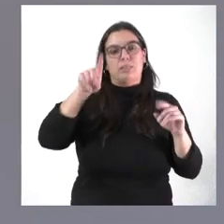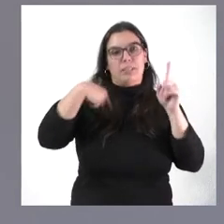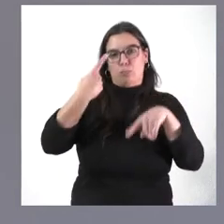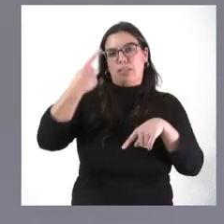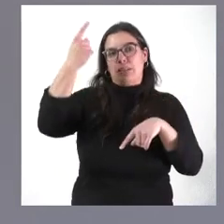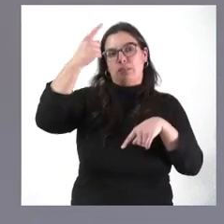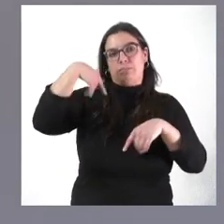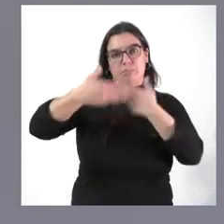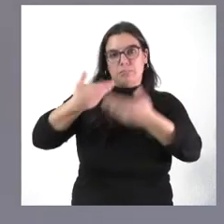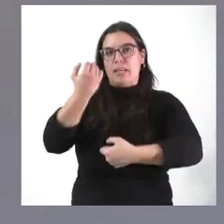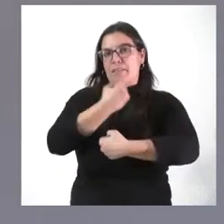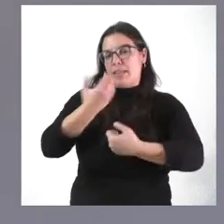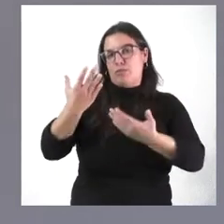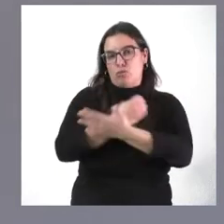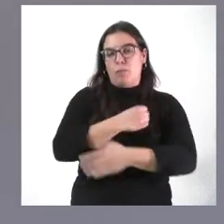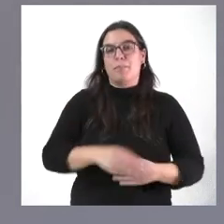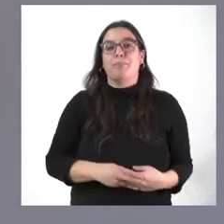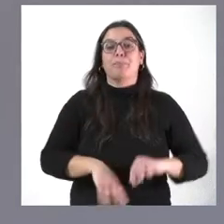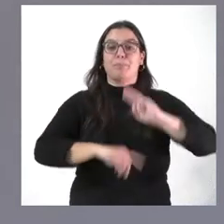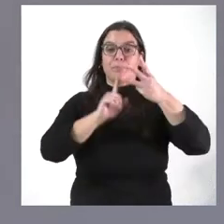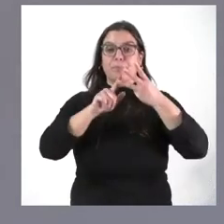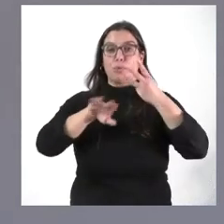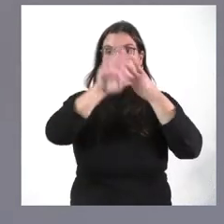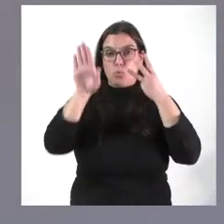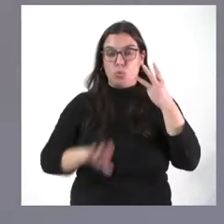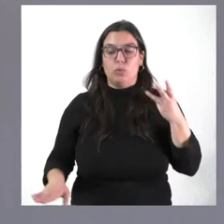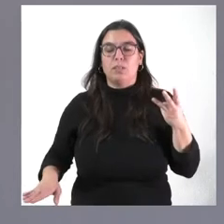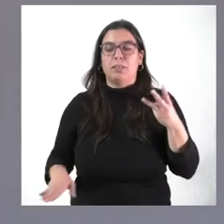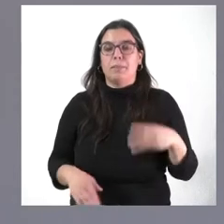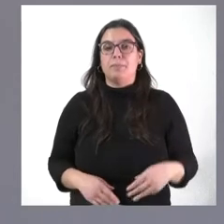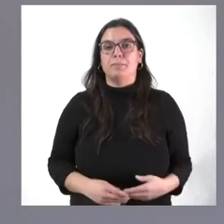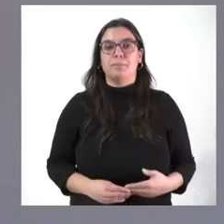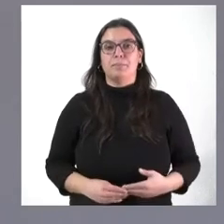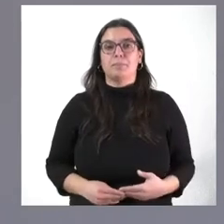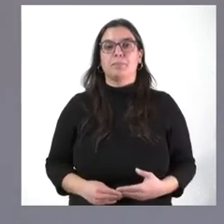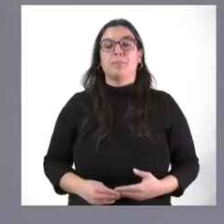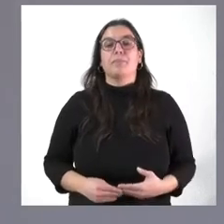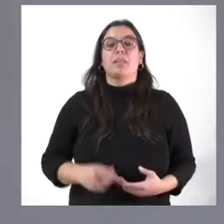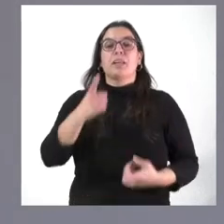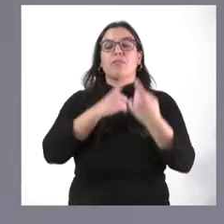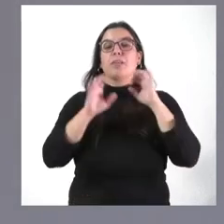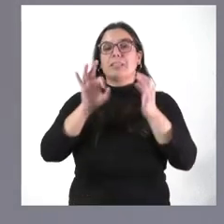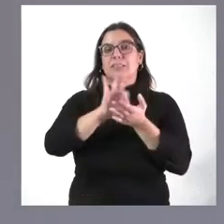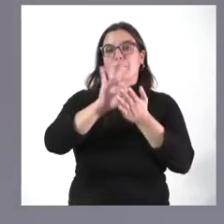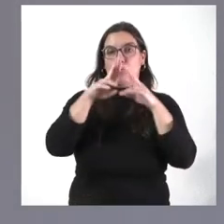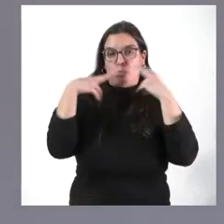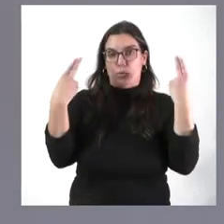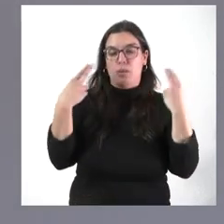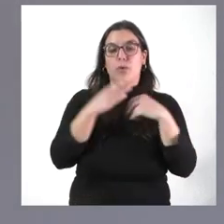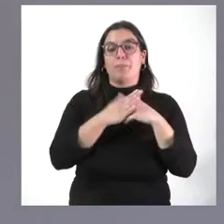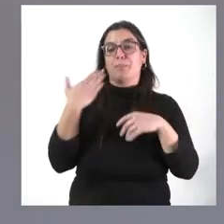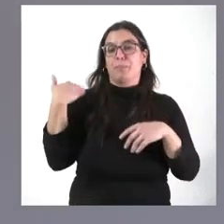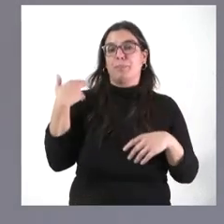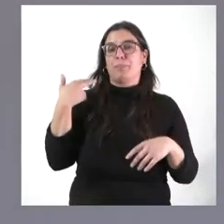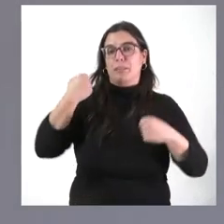todo el proceso de las navidades y una última ya cuestión y con eso de las palabras es una información de servido público insistíamos el otro día